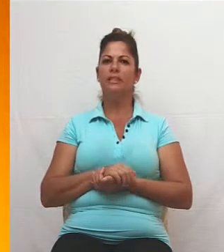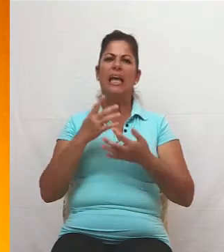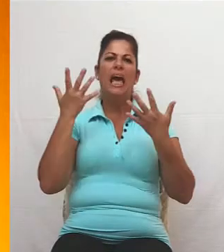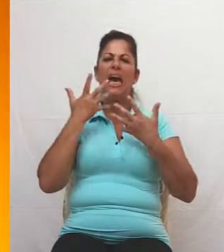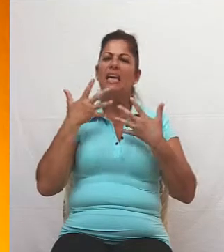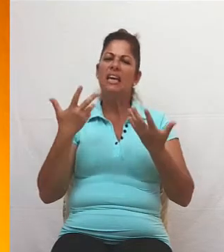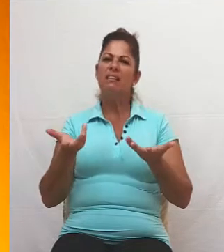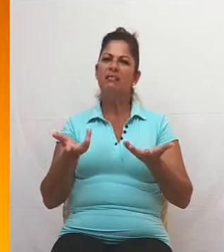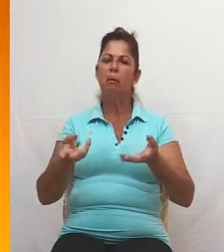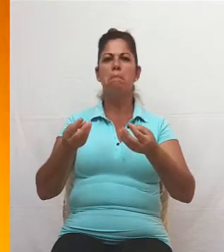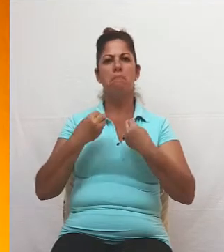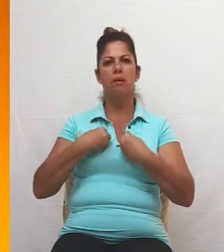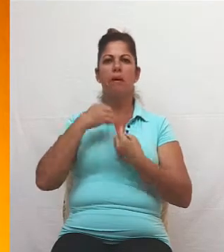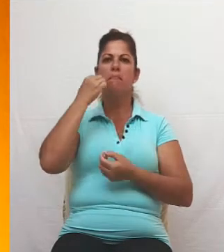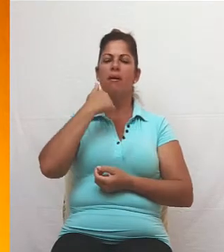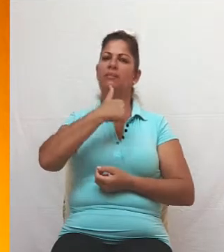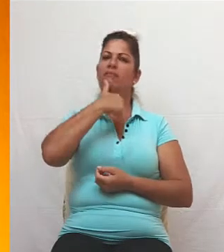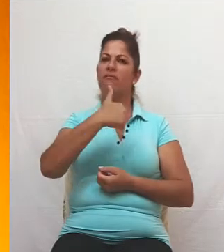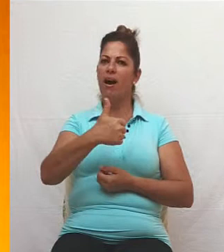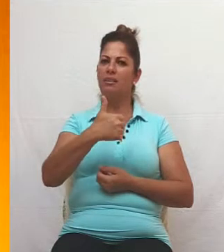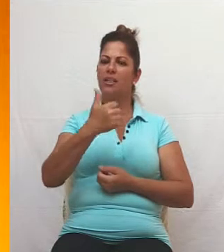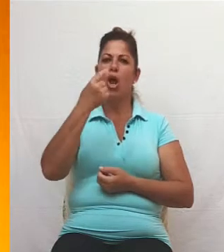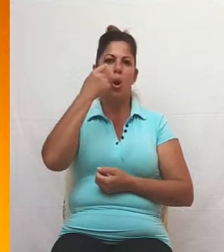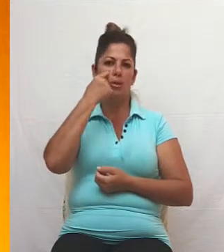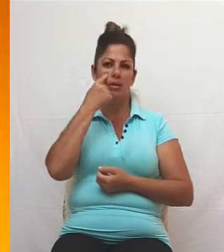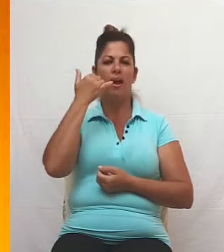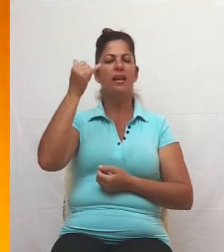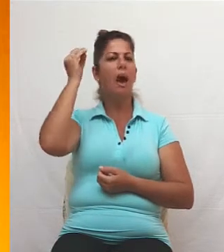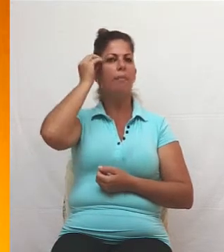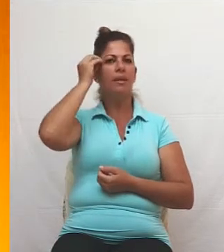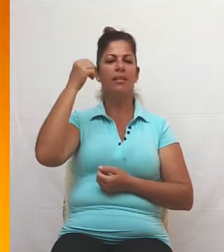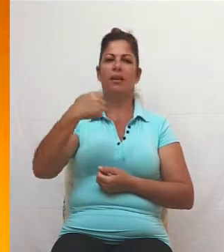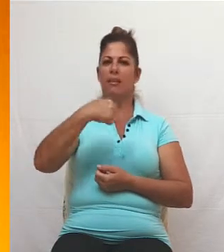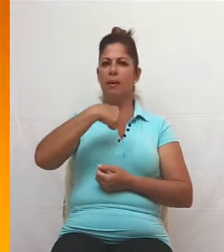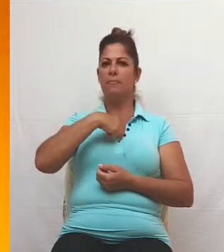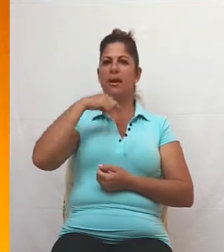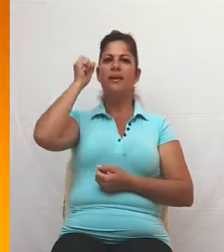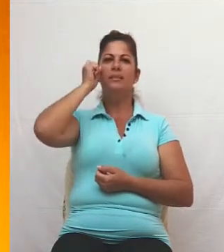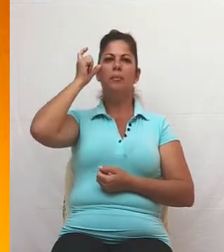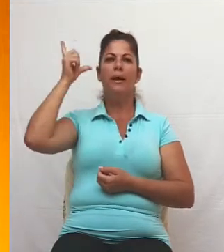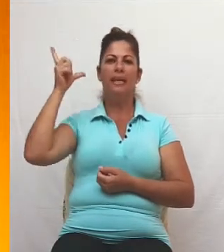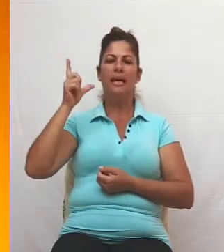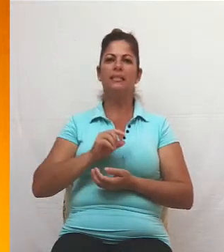qué acciones me facilitan observar me y aprender de mis experiencias